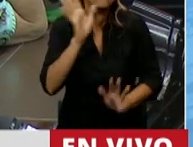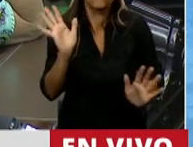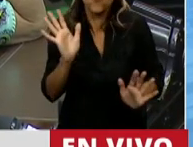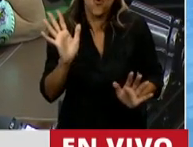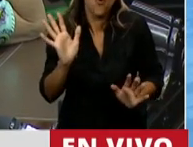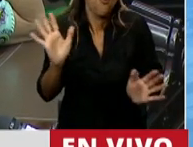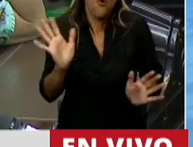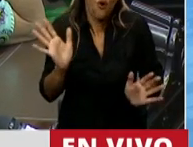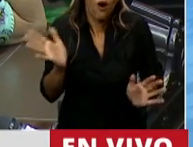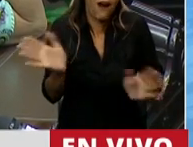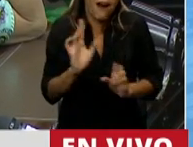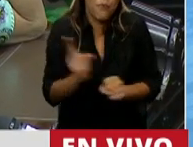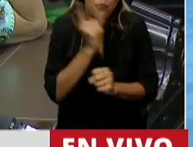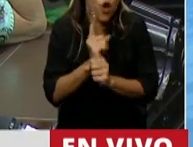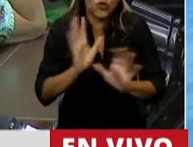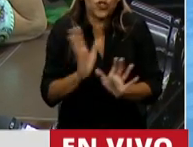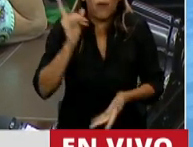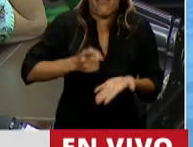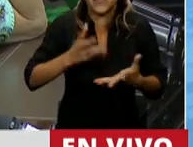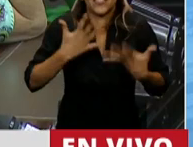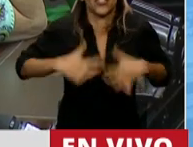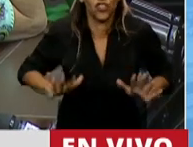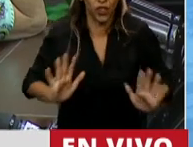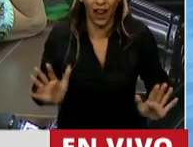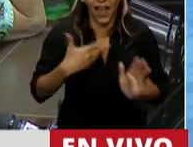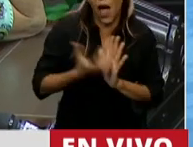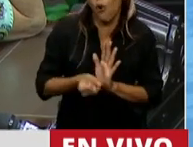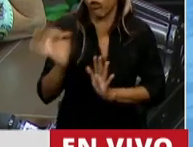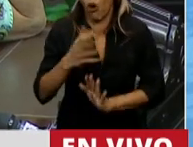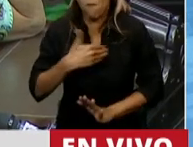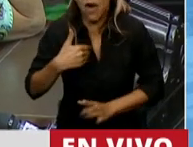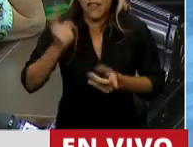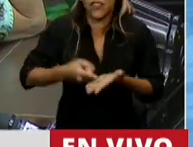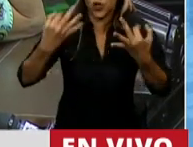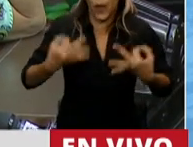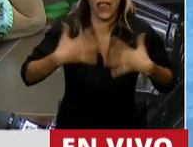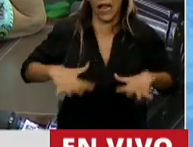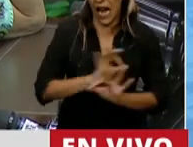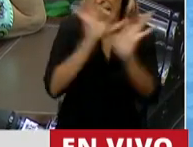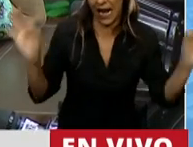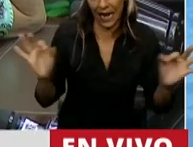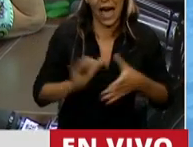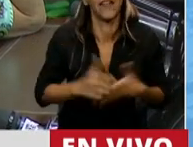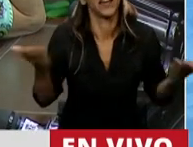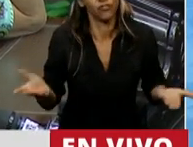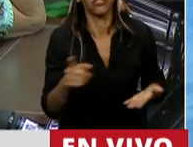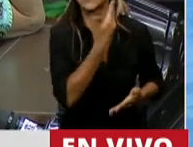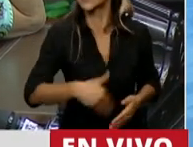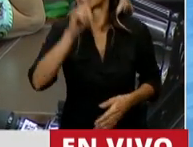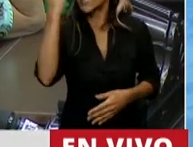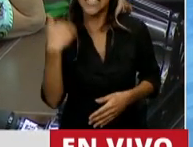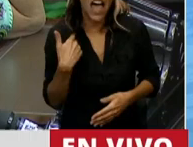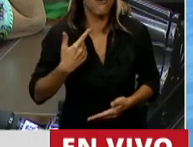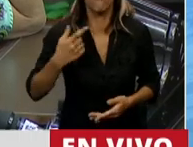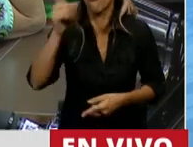madre, pero ninguna mujer va a ser forzada a abortar tampoco. Por lo tanto, tanto en el caso de que decida hacerlo como en el que decida no serlo, el Estado,